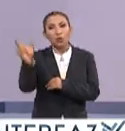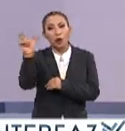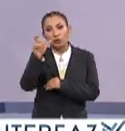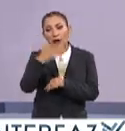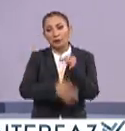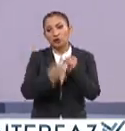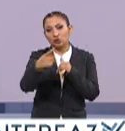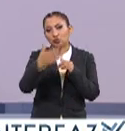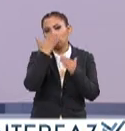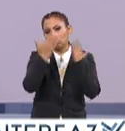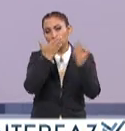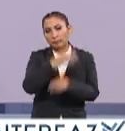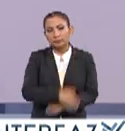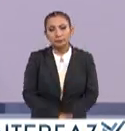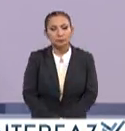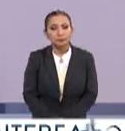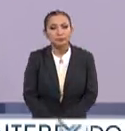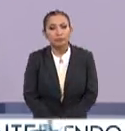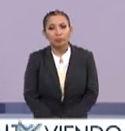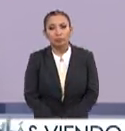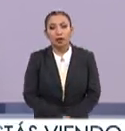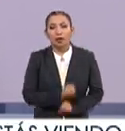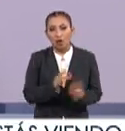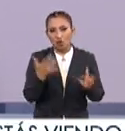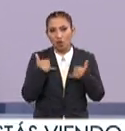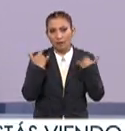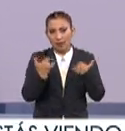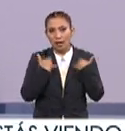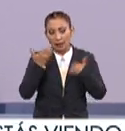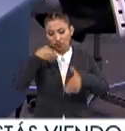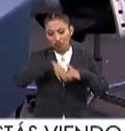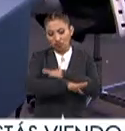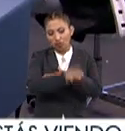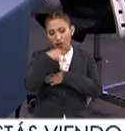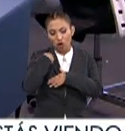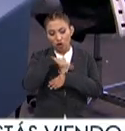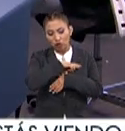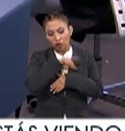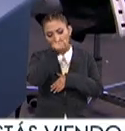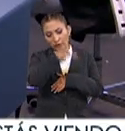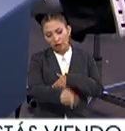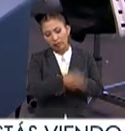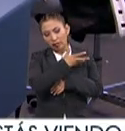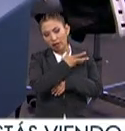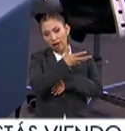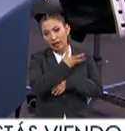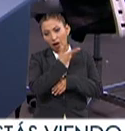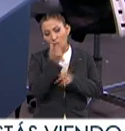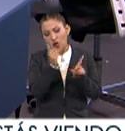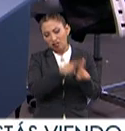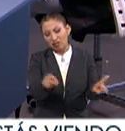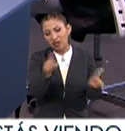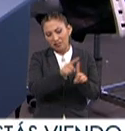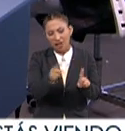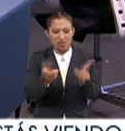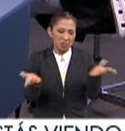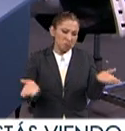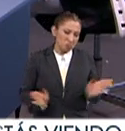cuando terminen su preparación? Claro, los jóvenes que entran con nosotros, bueno, pues tienen una variedad